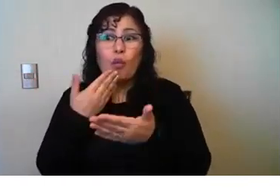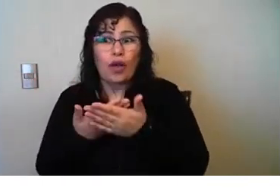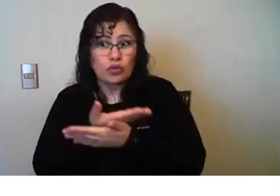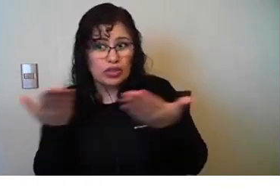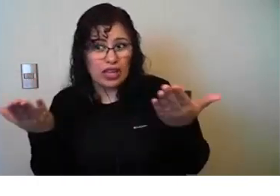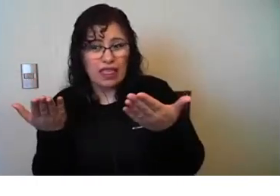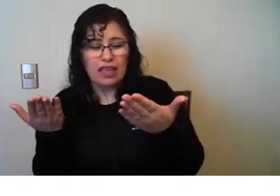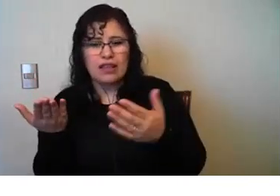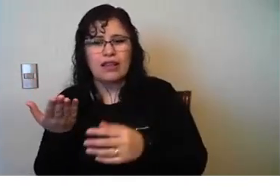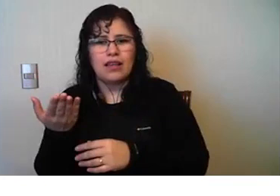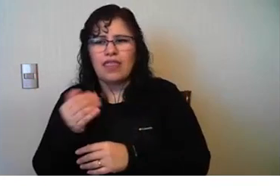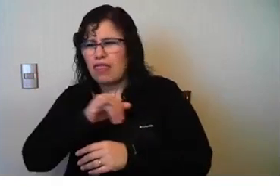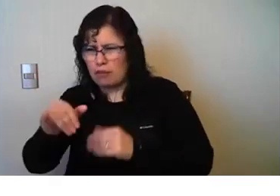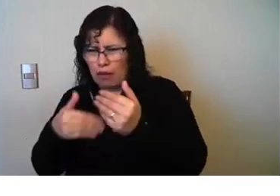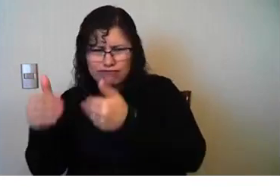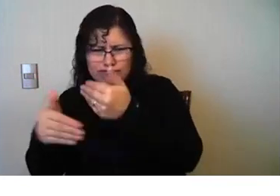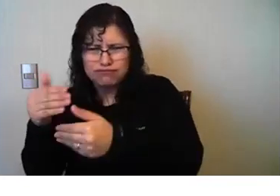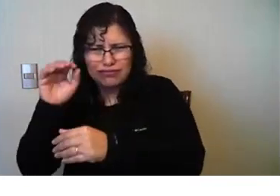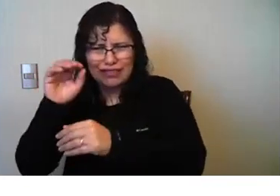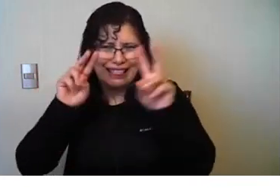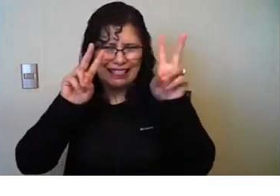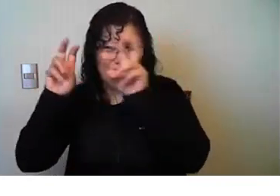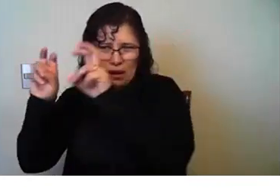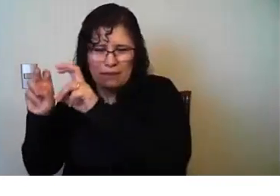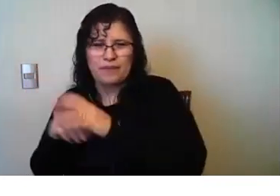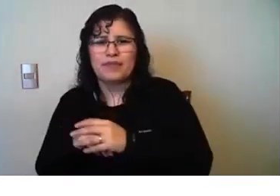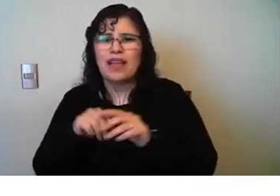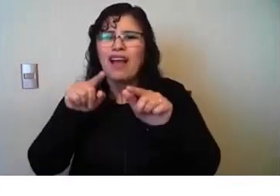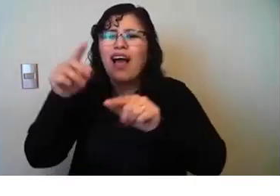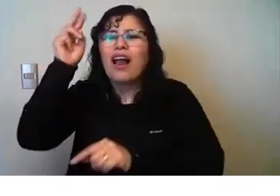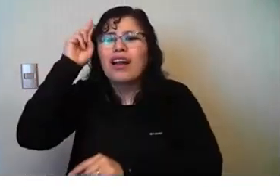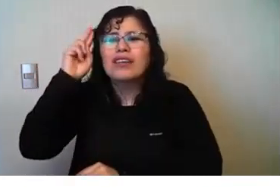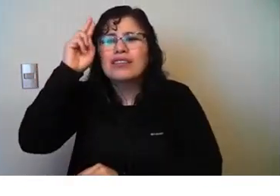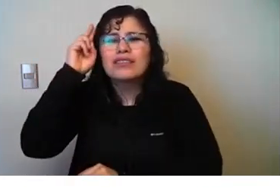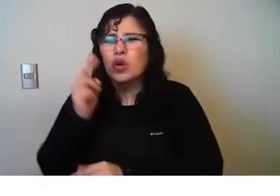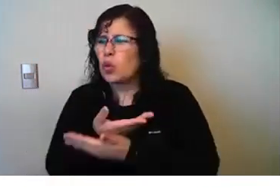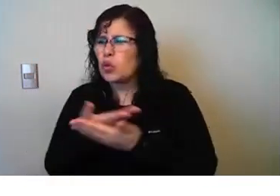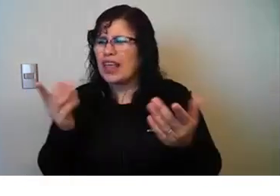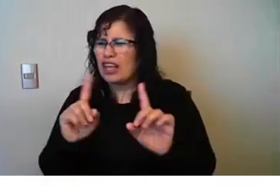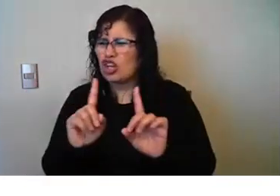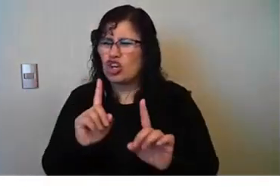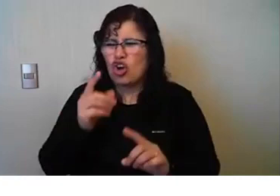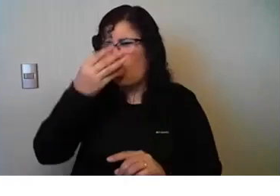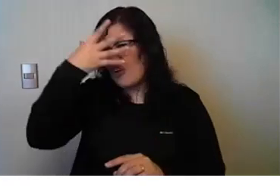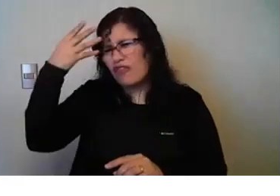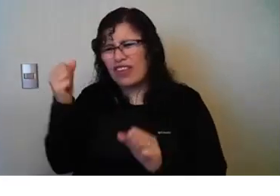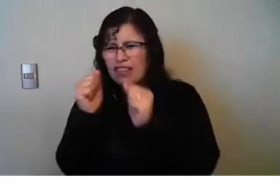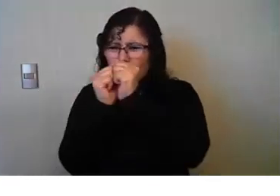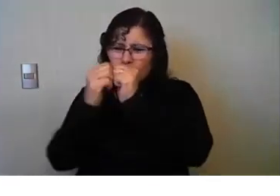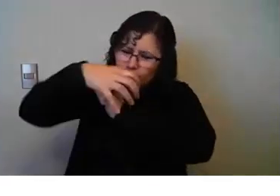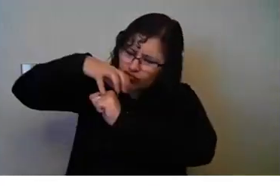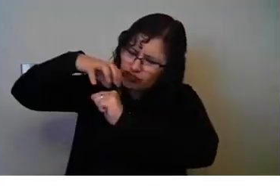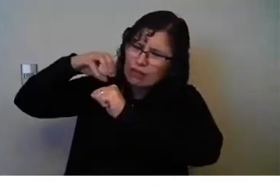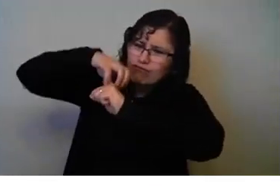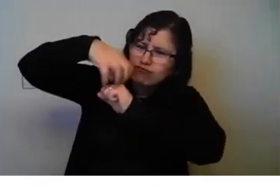cuando pase este módulo, no se olviden un poco de la anatomía descriptiva y un repaso para que